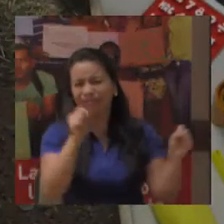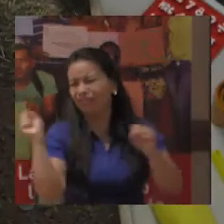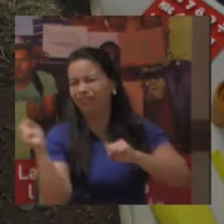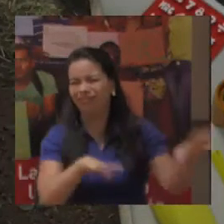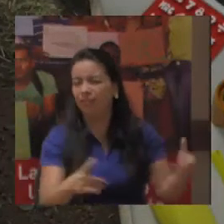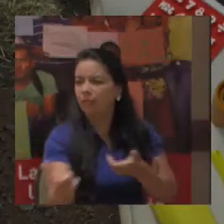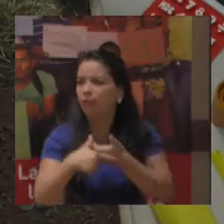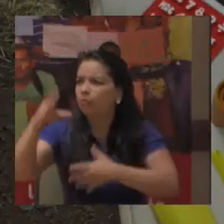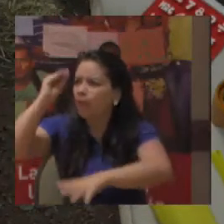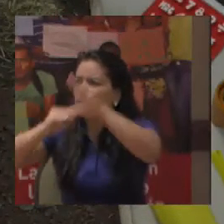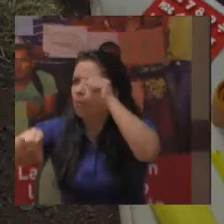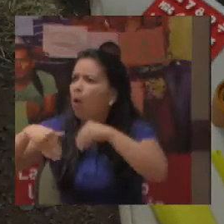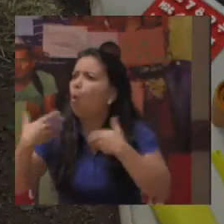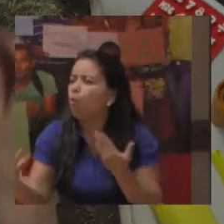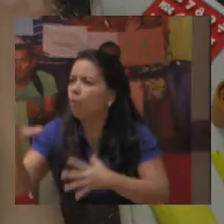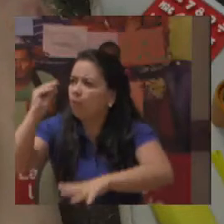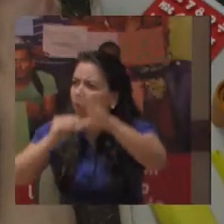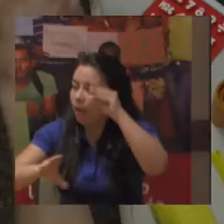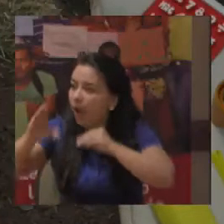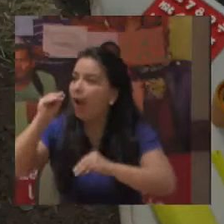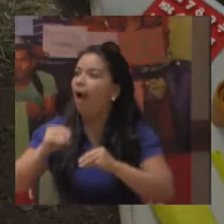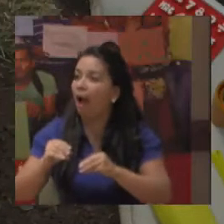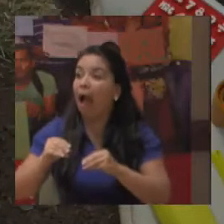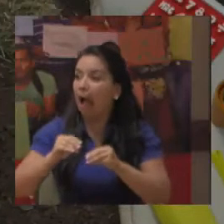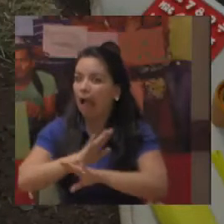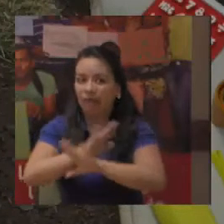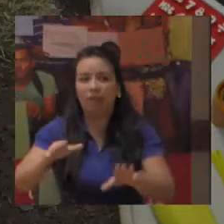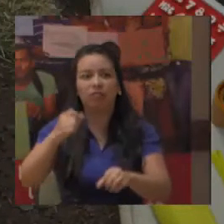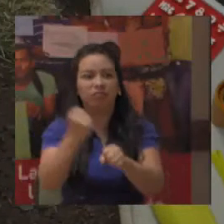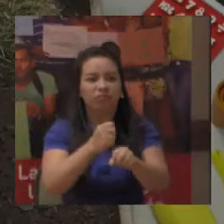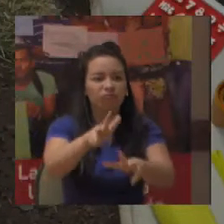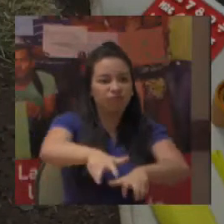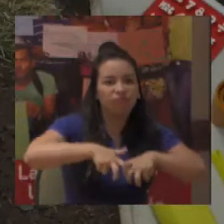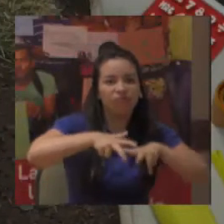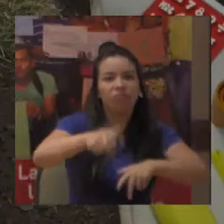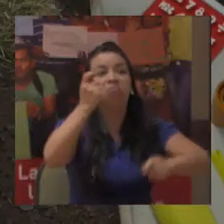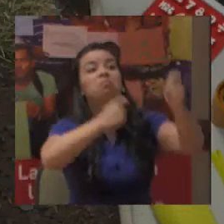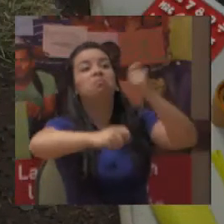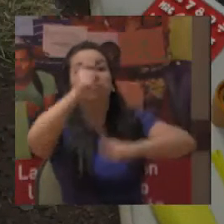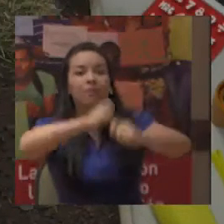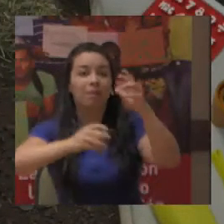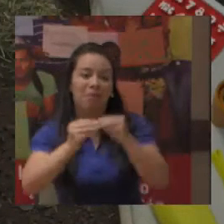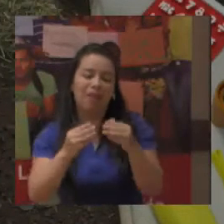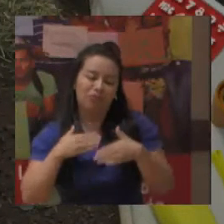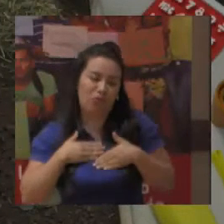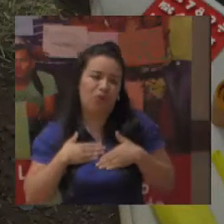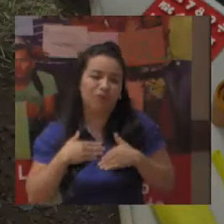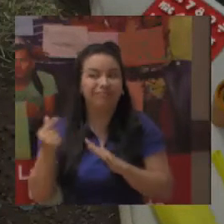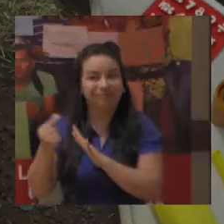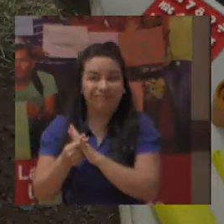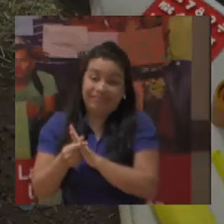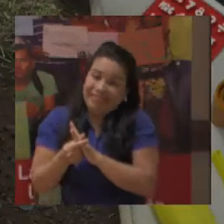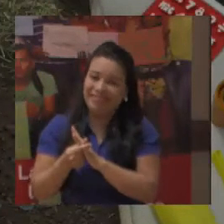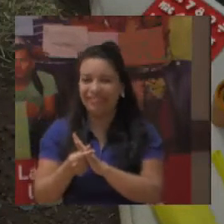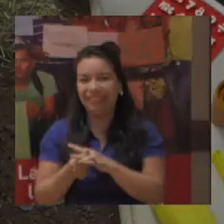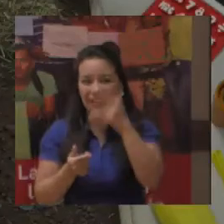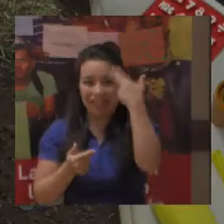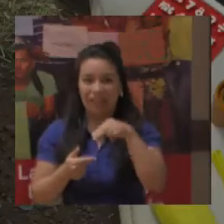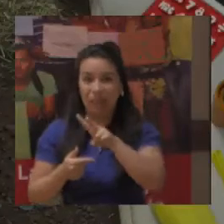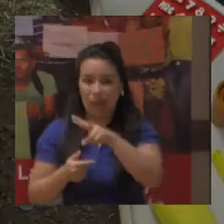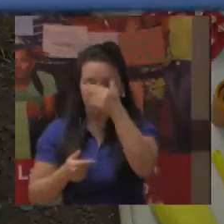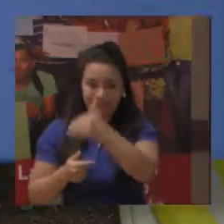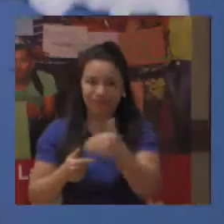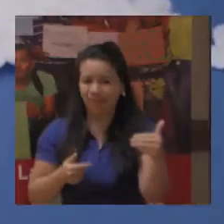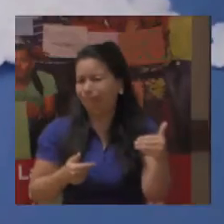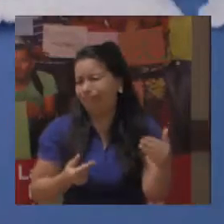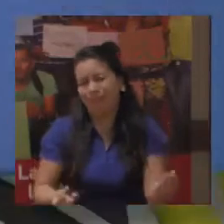en temas agropecuarios. Y siempre comercializo tubérculos. También reconstruí mi vida personal. Me casé y hoy soy padre de 2 hijas que son